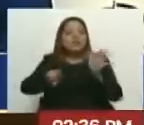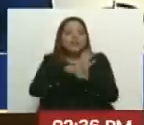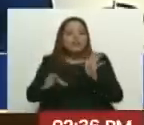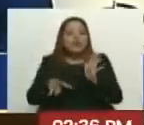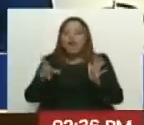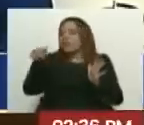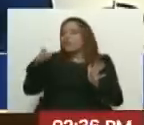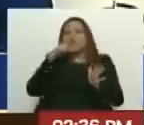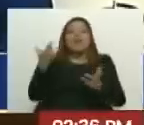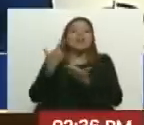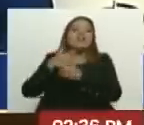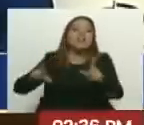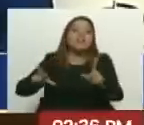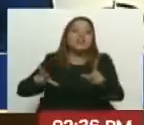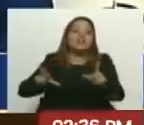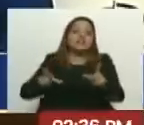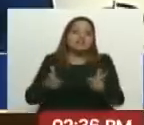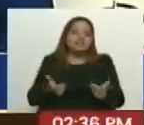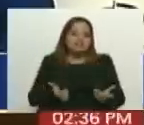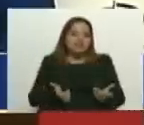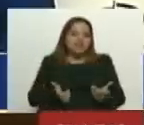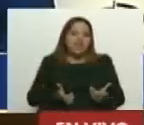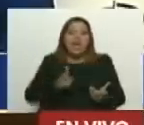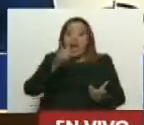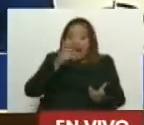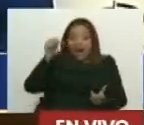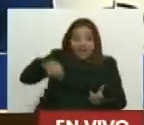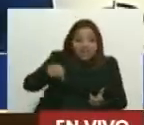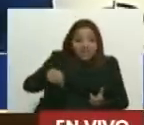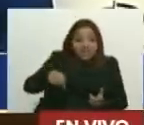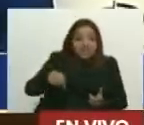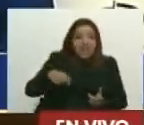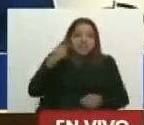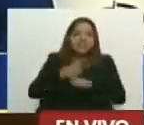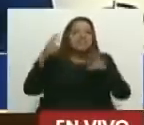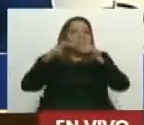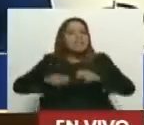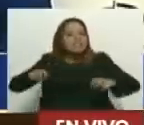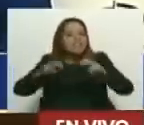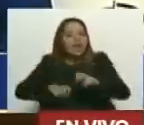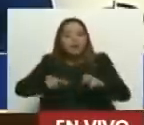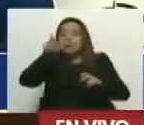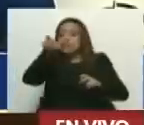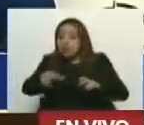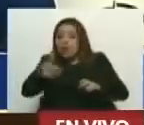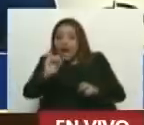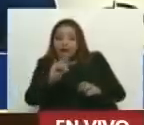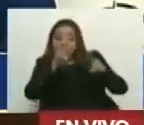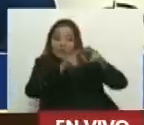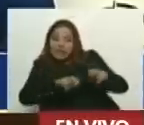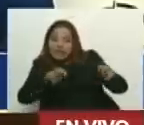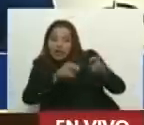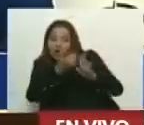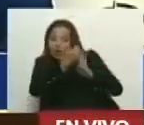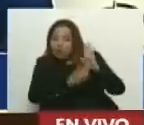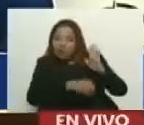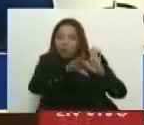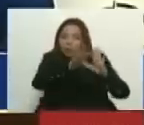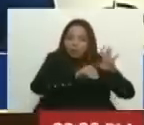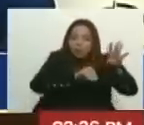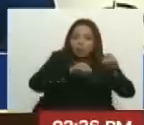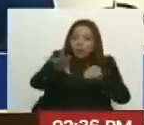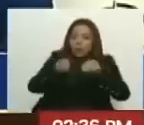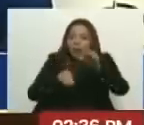impunidad. Aquí se actúa investigando, como pueden verse, tomando